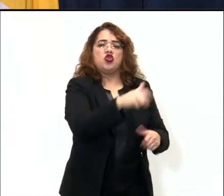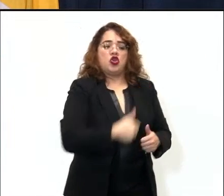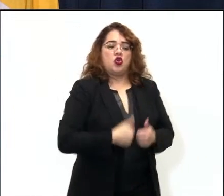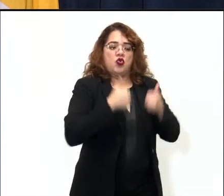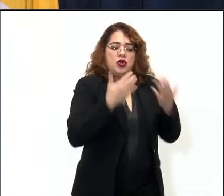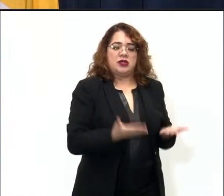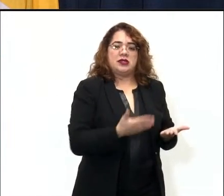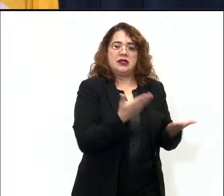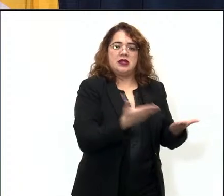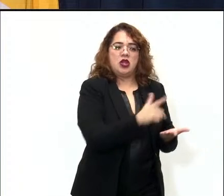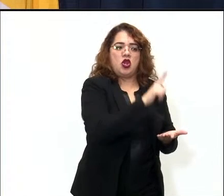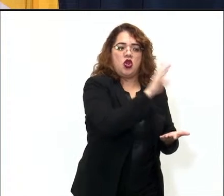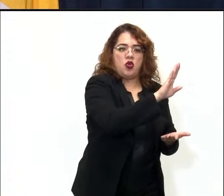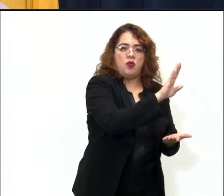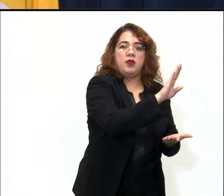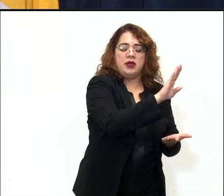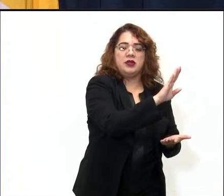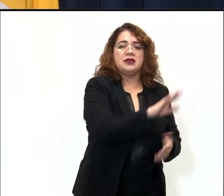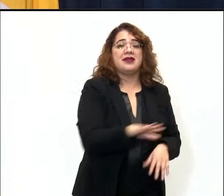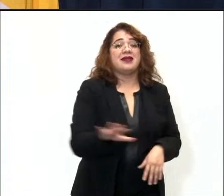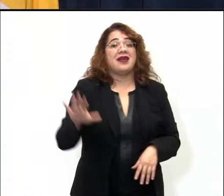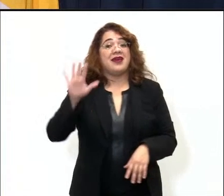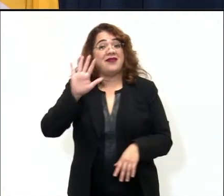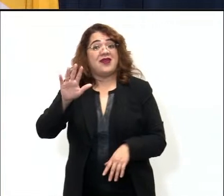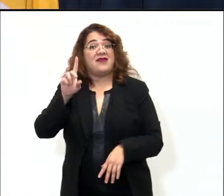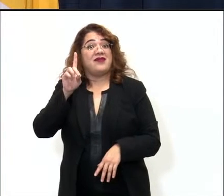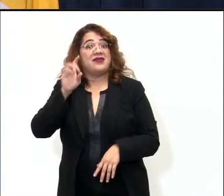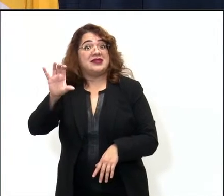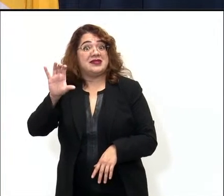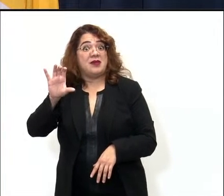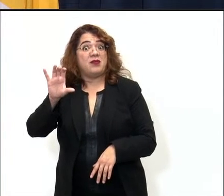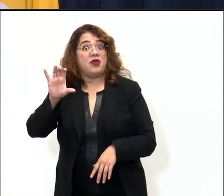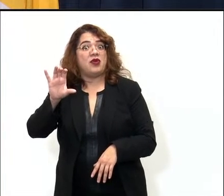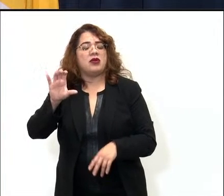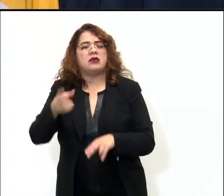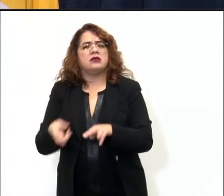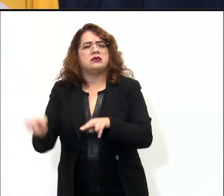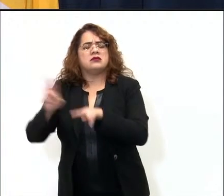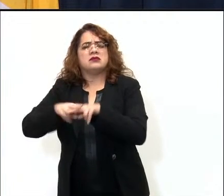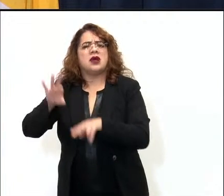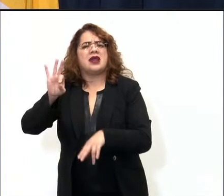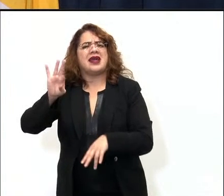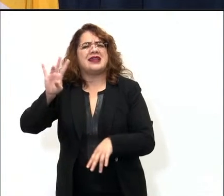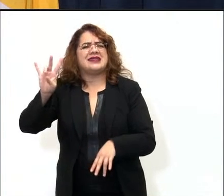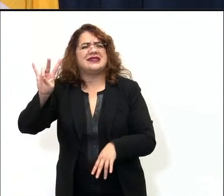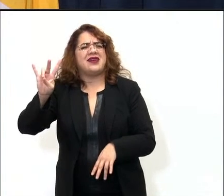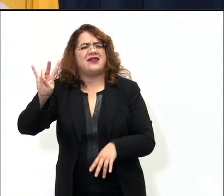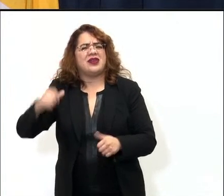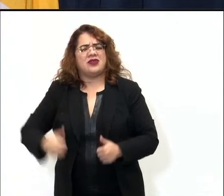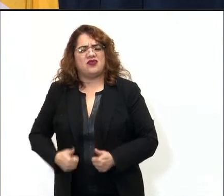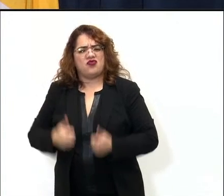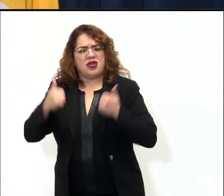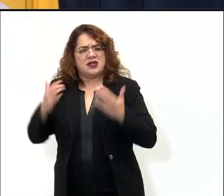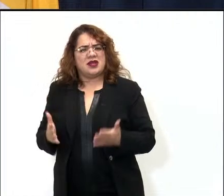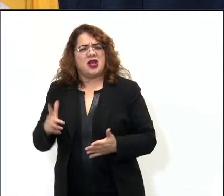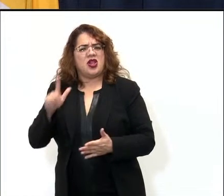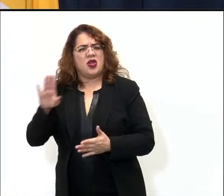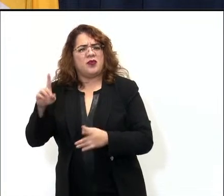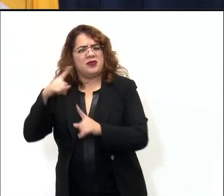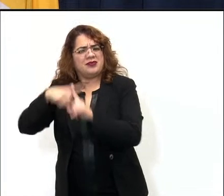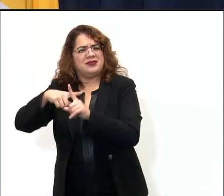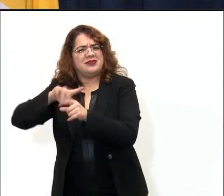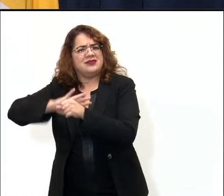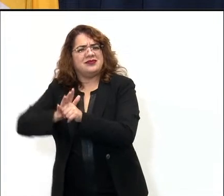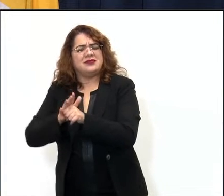Beach en el hospital y el 5 de diciembre ese número subió a 97 residentes de Long Beach que